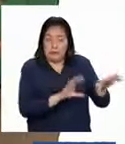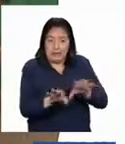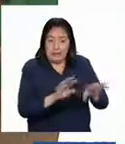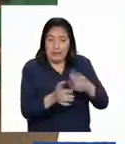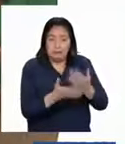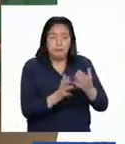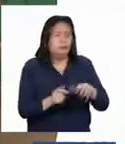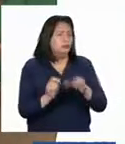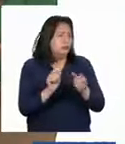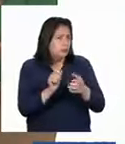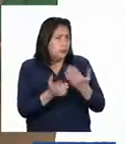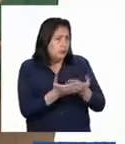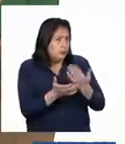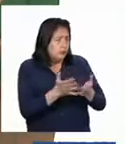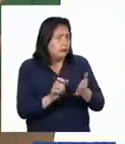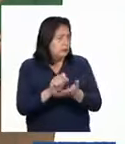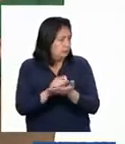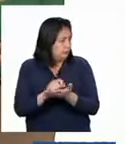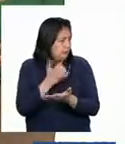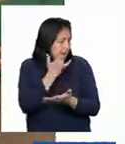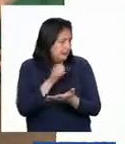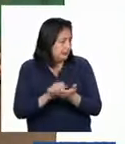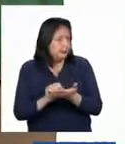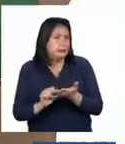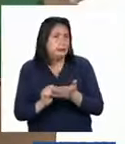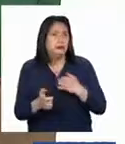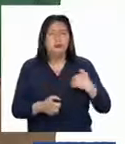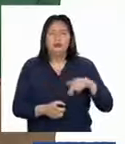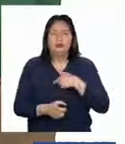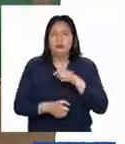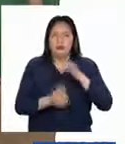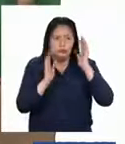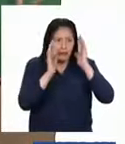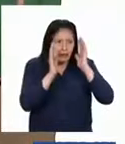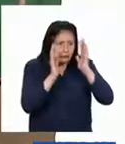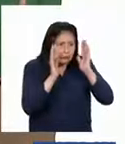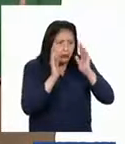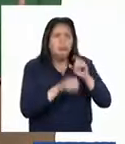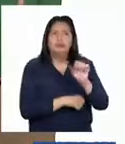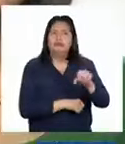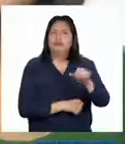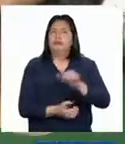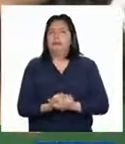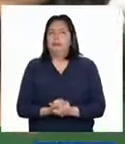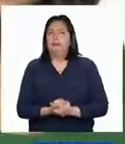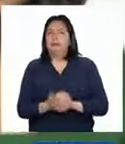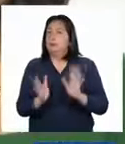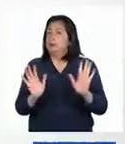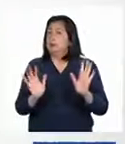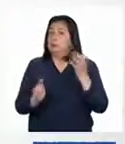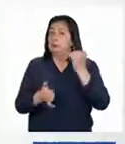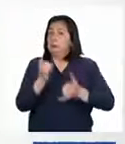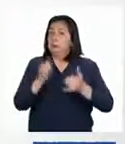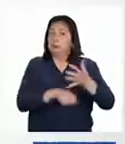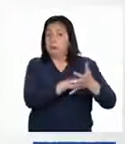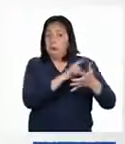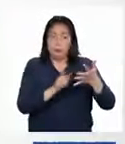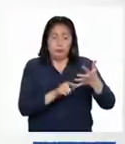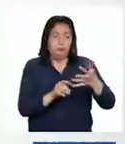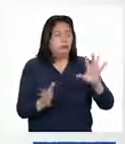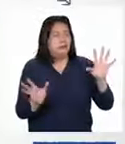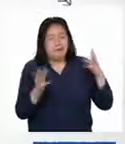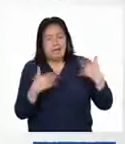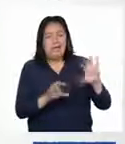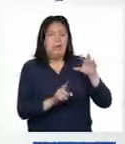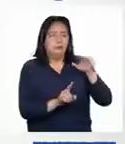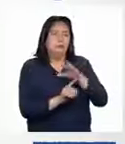experimento registraremos todo lo que ocurre. Tenemos que estar muy atentas y atentos. Por último, con todo lo